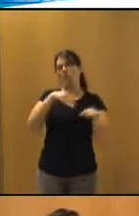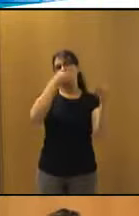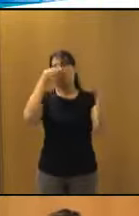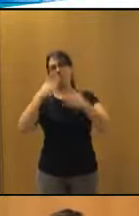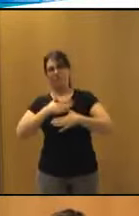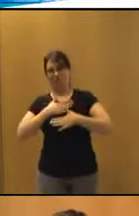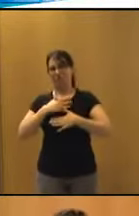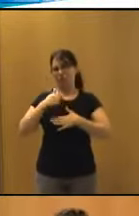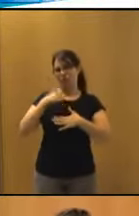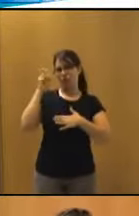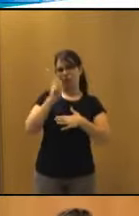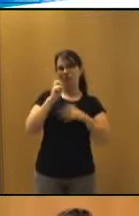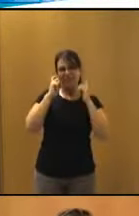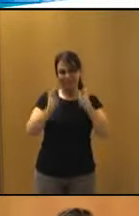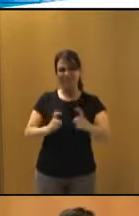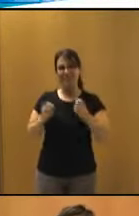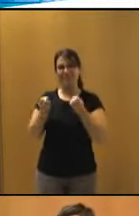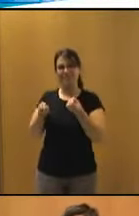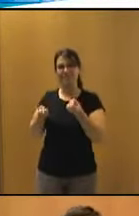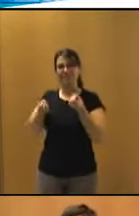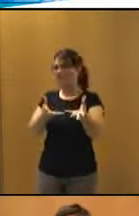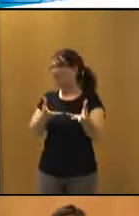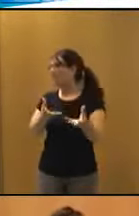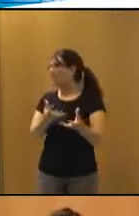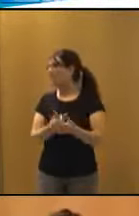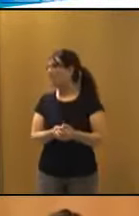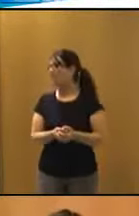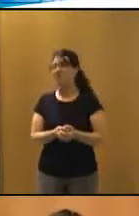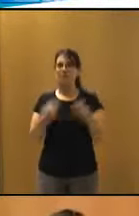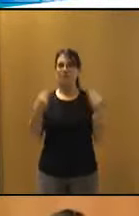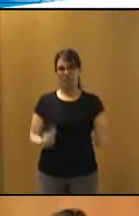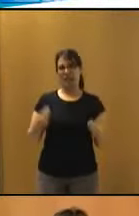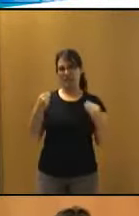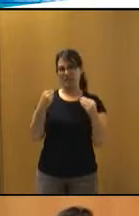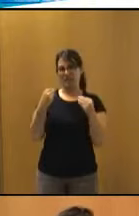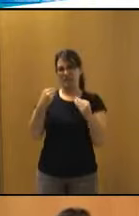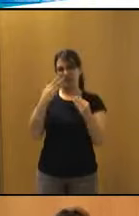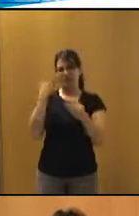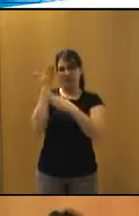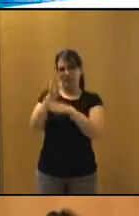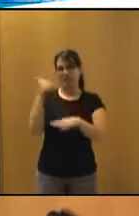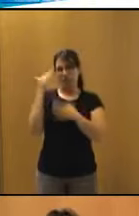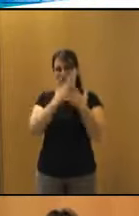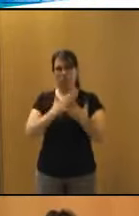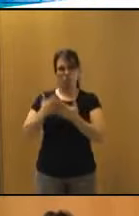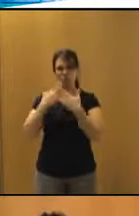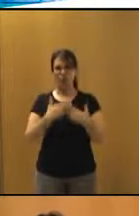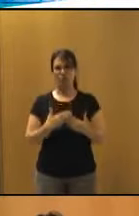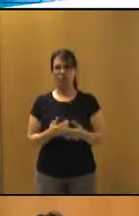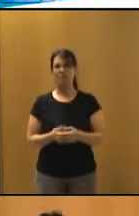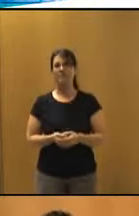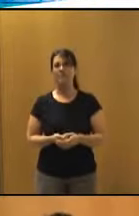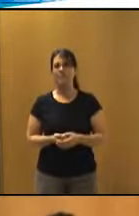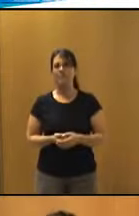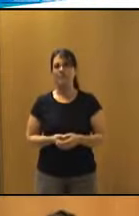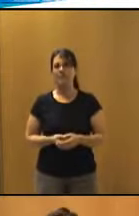del directo, pues vengo yo e intentaré transmitiros bien la presentación que queremos hacer de este